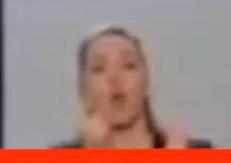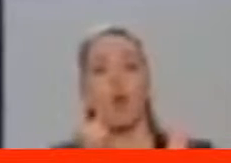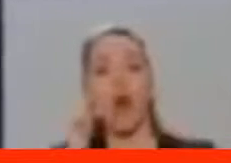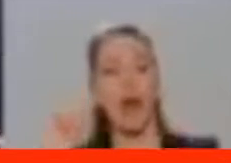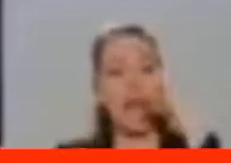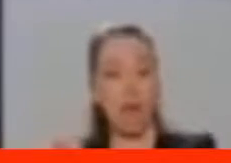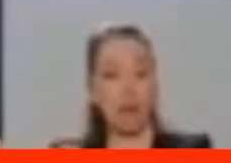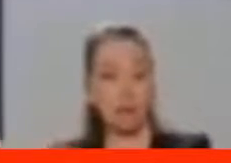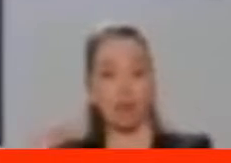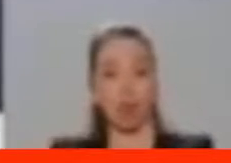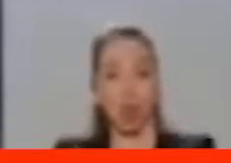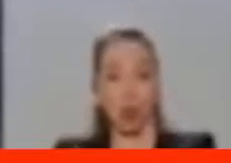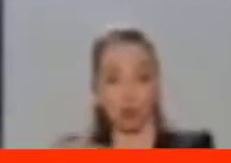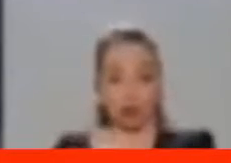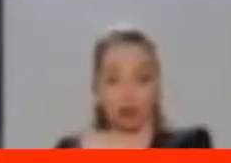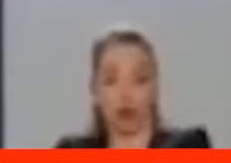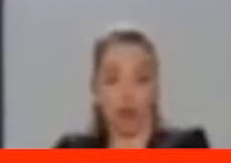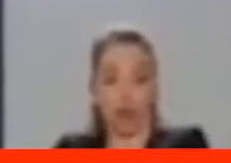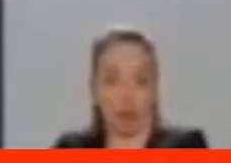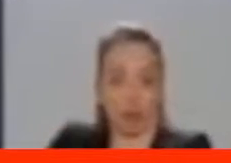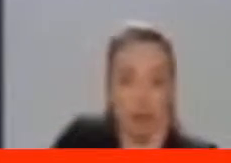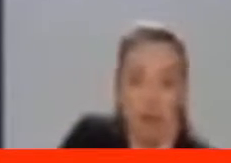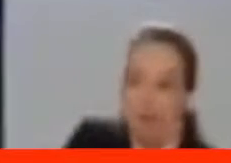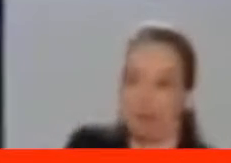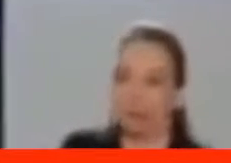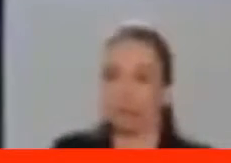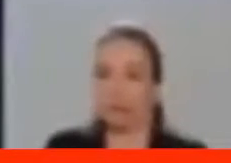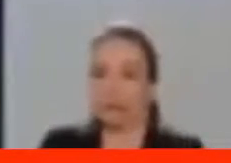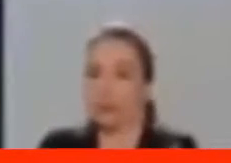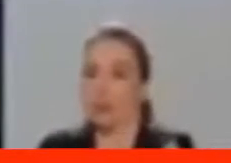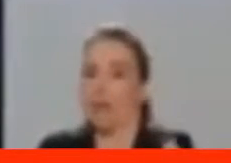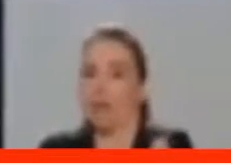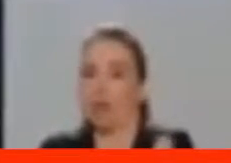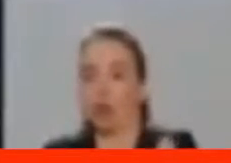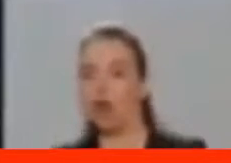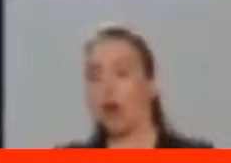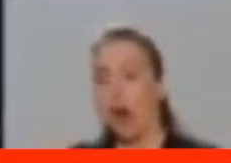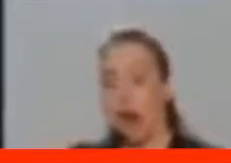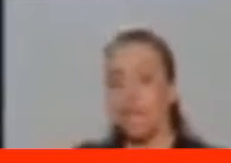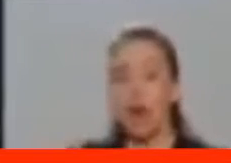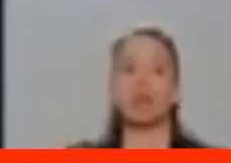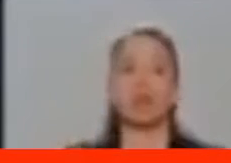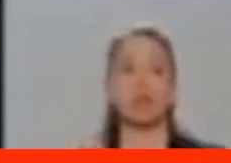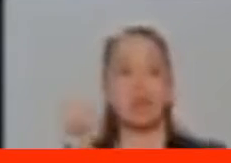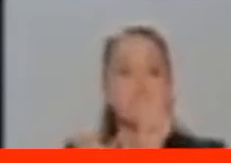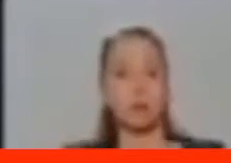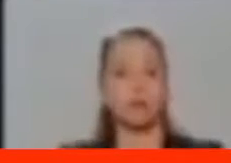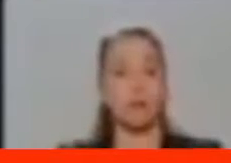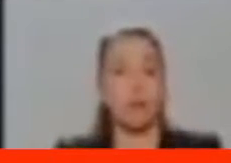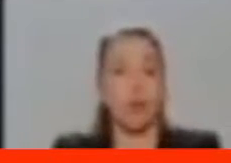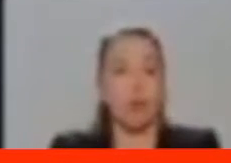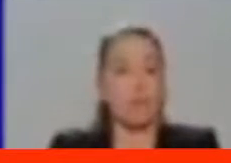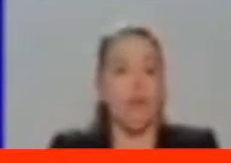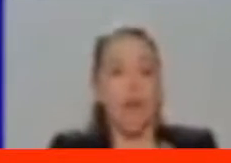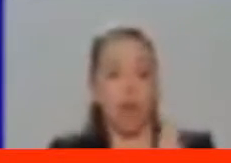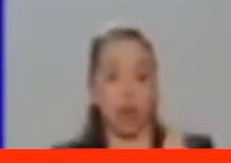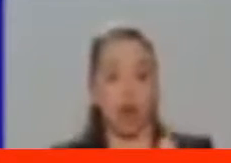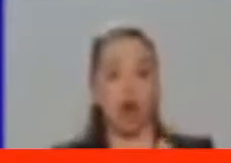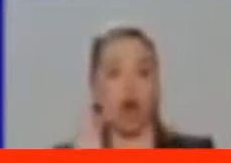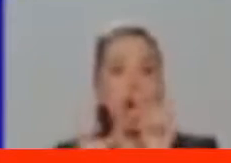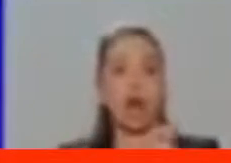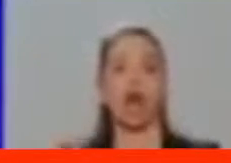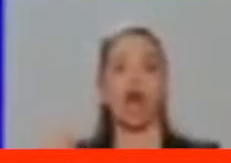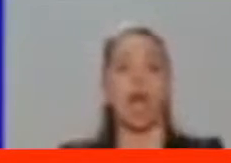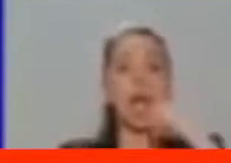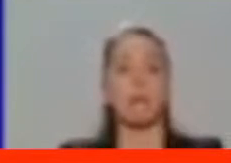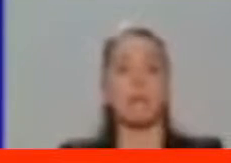es la que a los empresarios e inversionistas más temor le genera? Bueno, agradezco que le produzca un gran temor, sobre todo a los